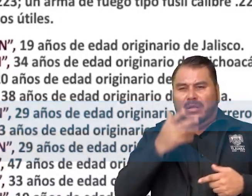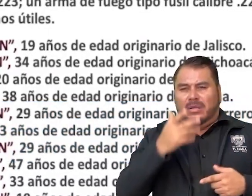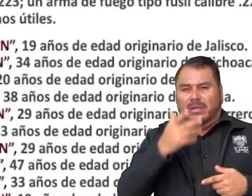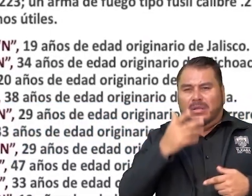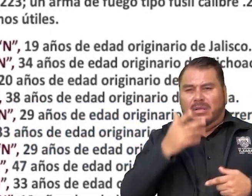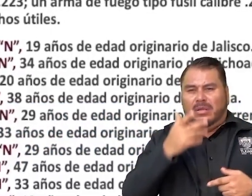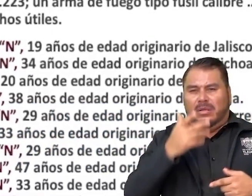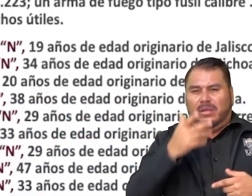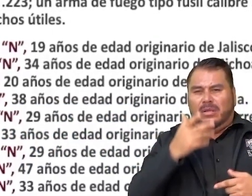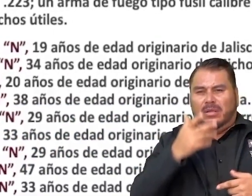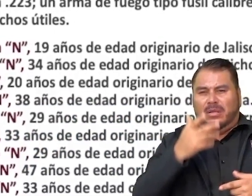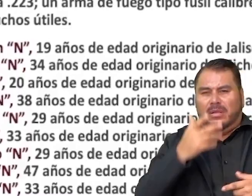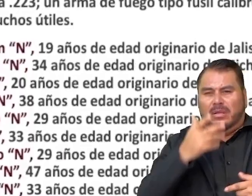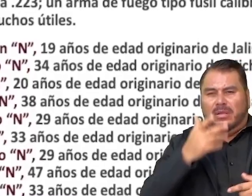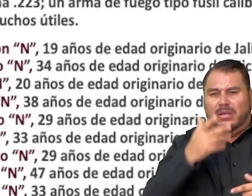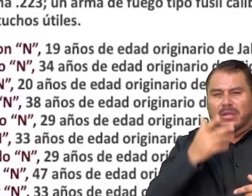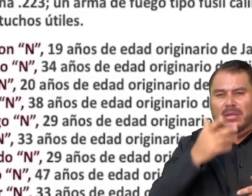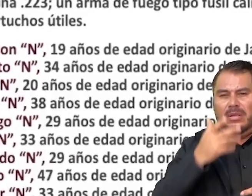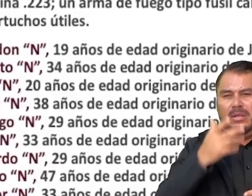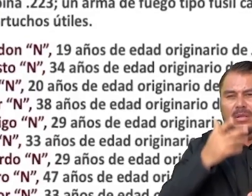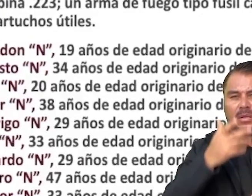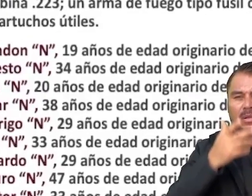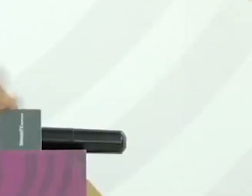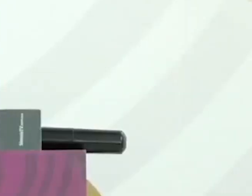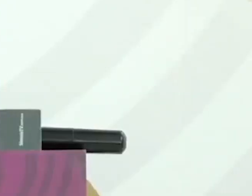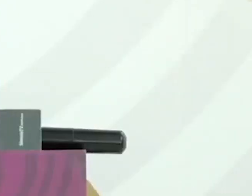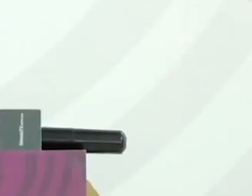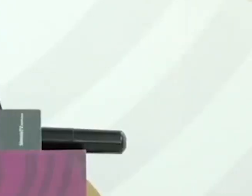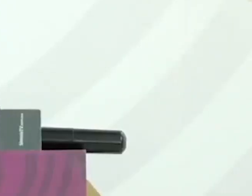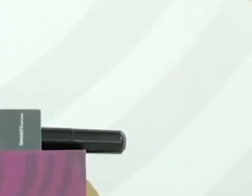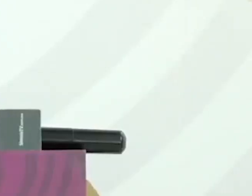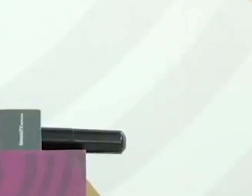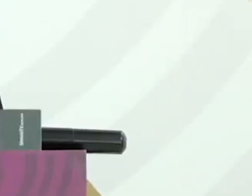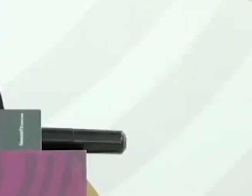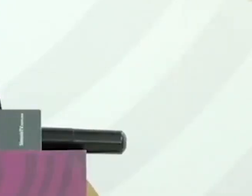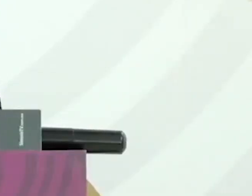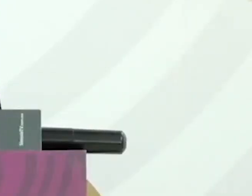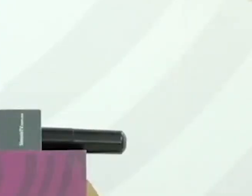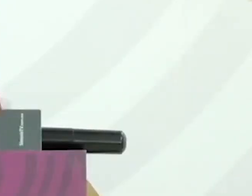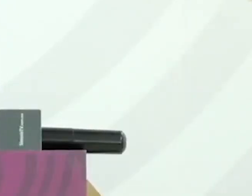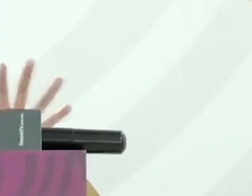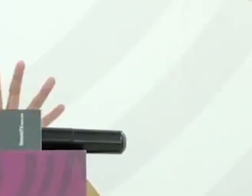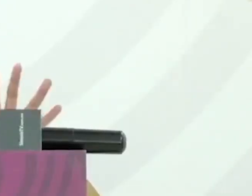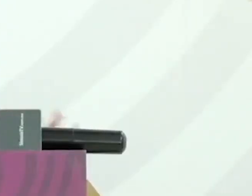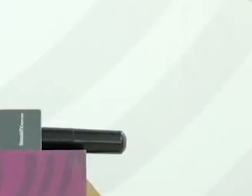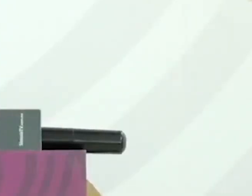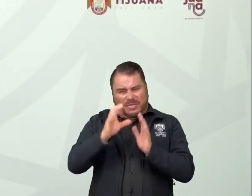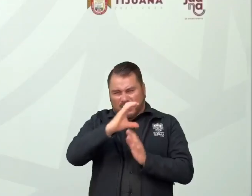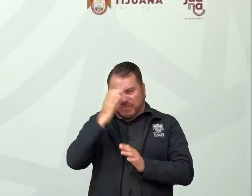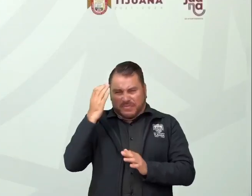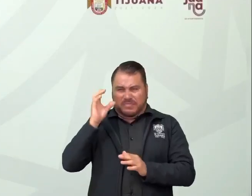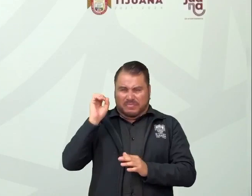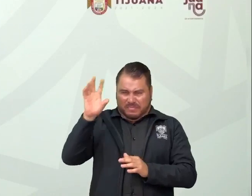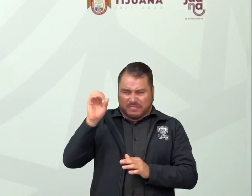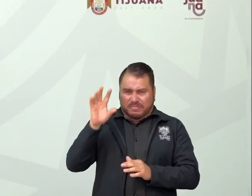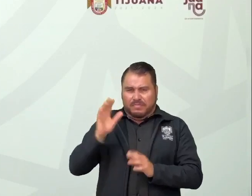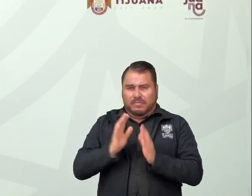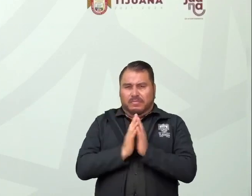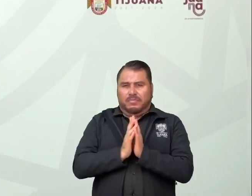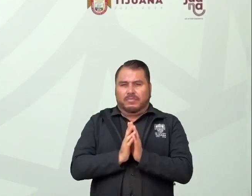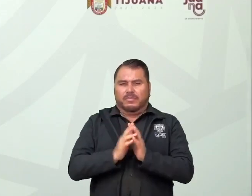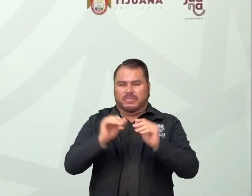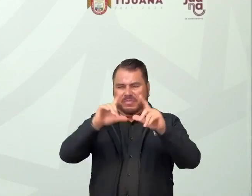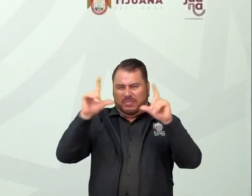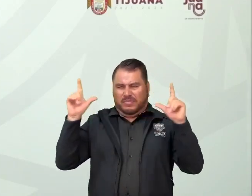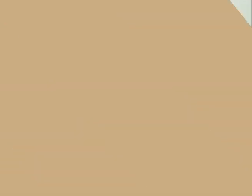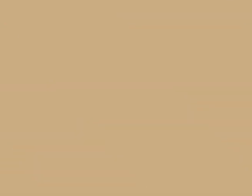eran migrantes la alcaldesa de Tijuana Monserrat caballero había firmado que eran criminales que habían agredido a los policías esto durante la rueda